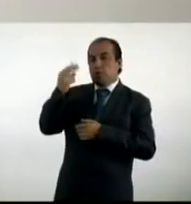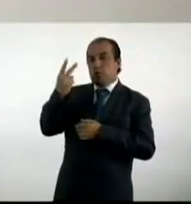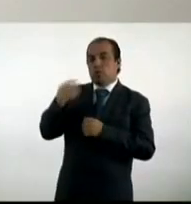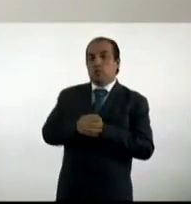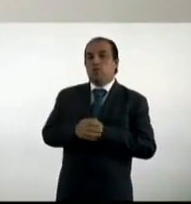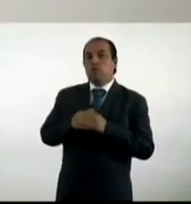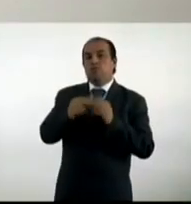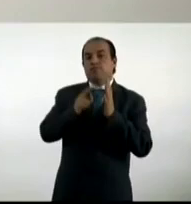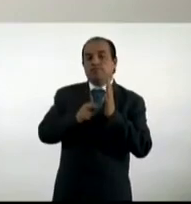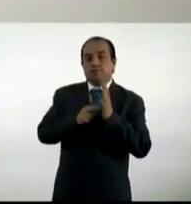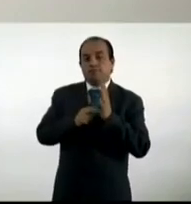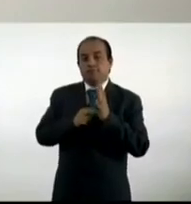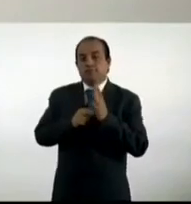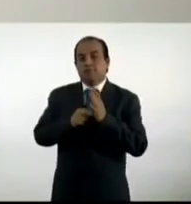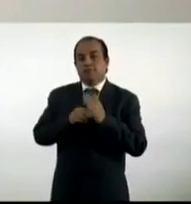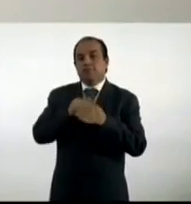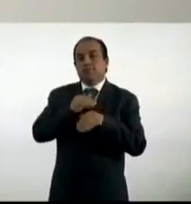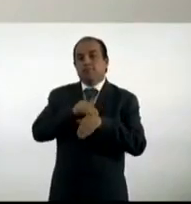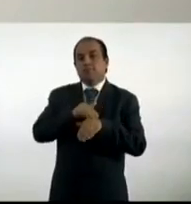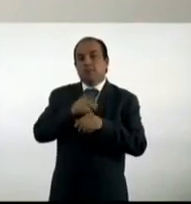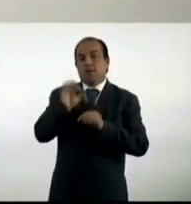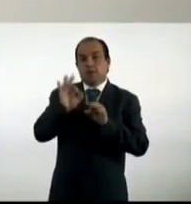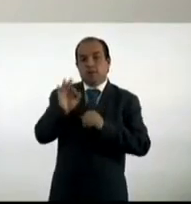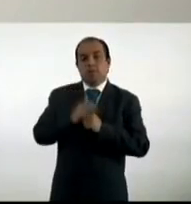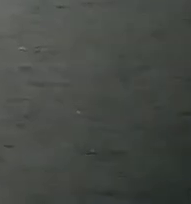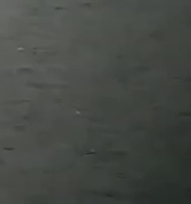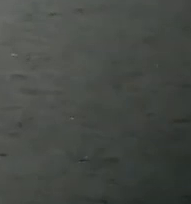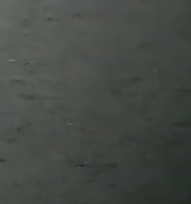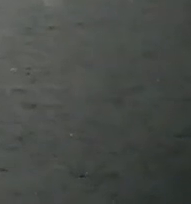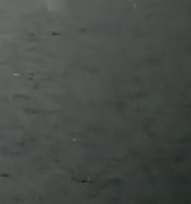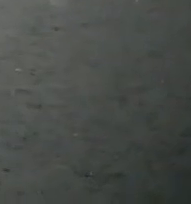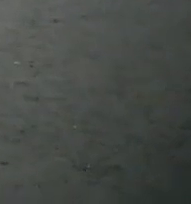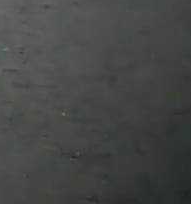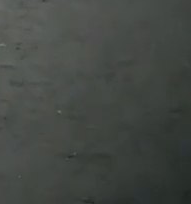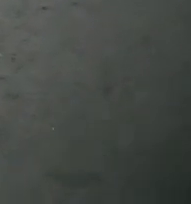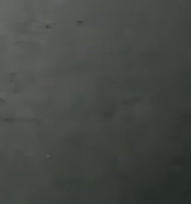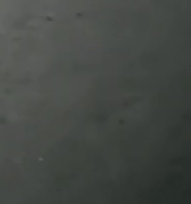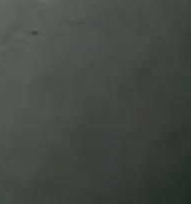Iztapalapa y el segundo en febrero del 2021 en la colonia Casilda, en la alcaldía de Gustavo Amadero.